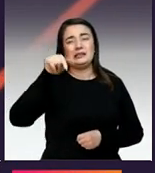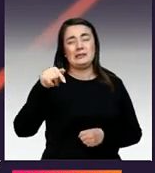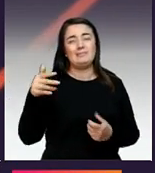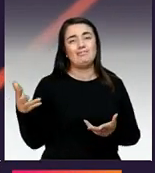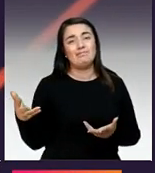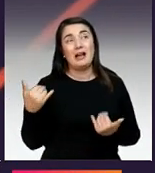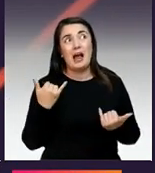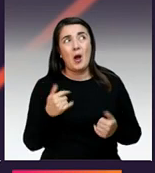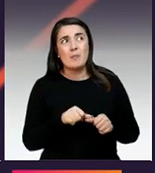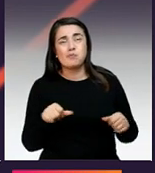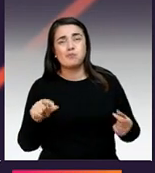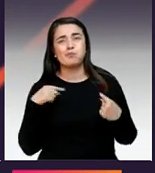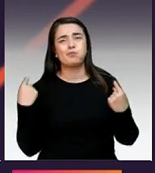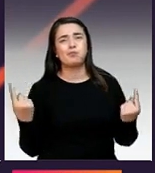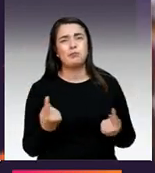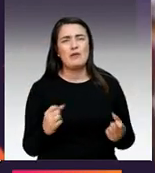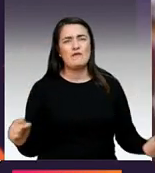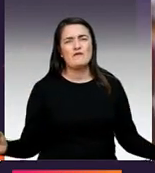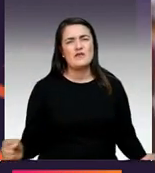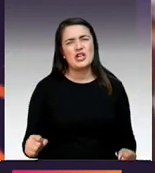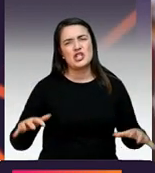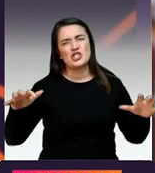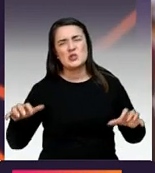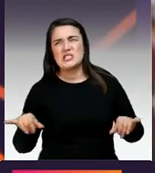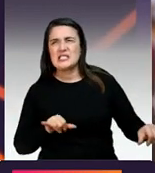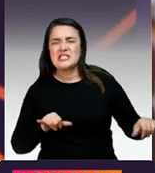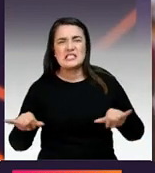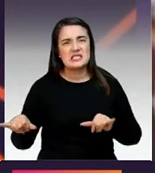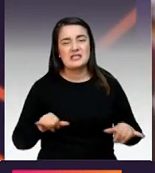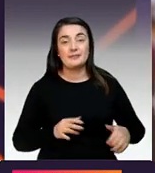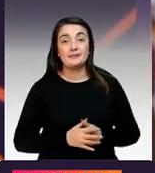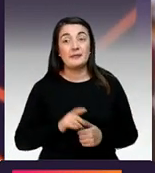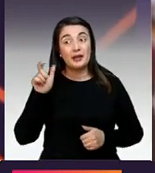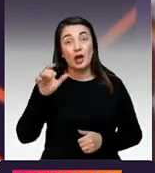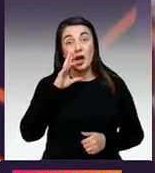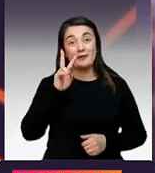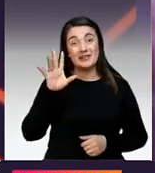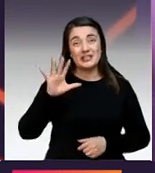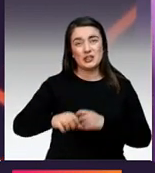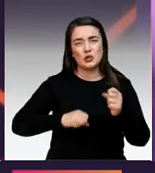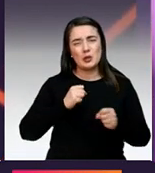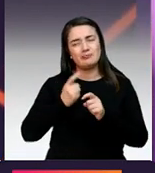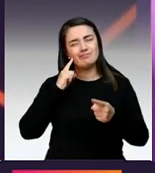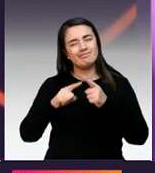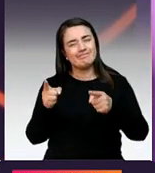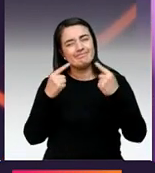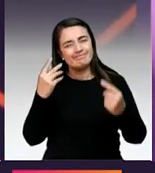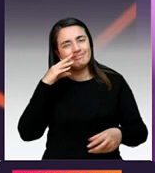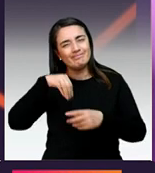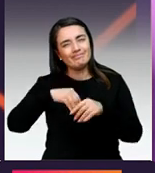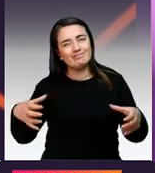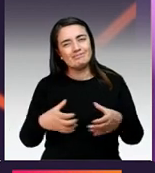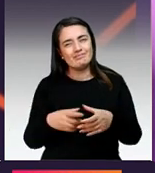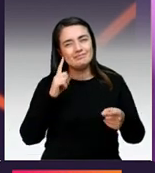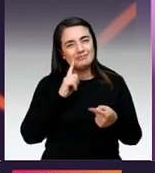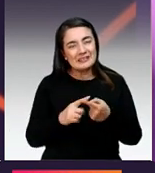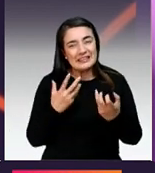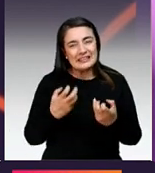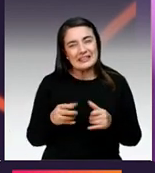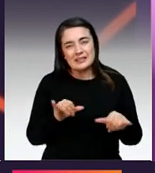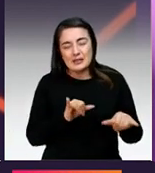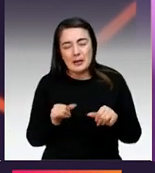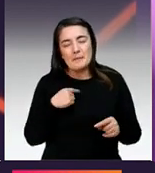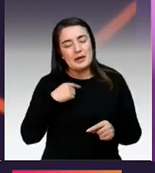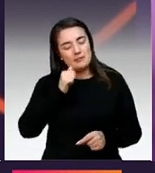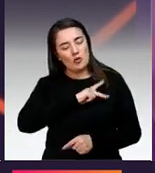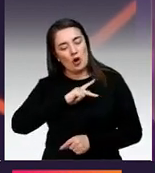tiempo hace frío y lluvia el deportista de 25 años tiene metas como integrante de un equipo pero también tiene objetivos